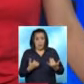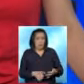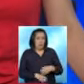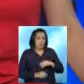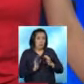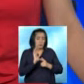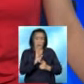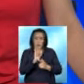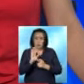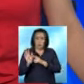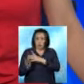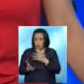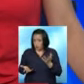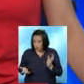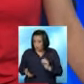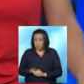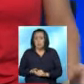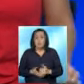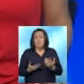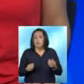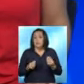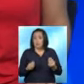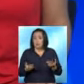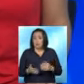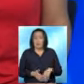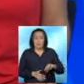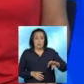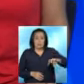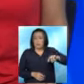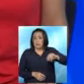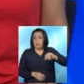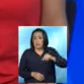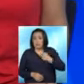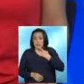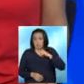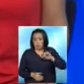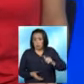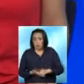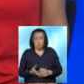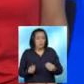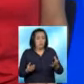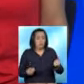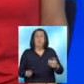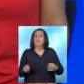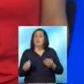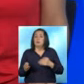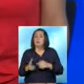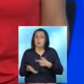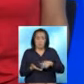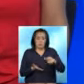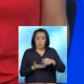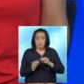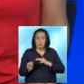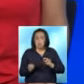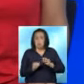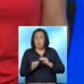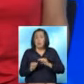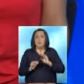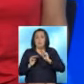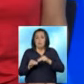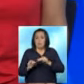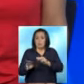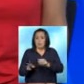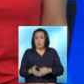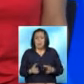le vamos a mostrar en exclusiva la ruta del limón. Decenas de comerciantes decidieron enviar su mercadería por el mar tras el bloqueo